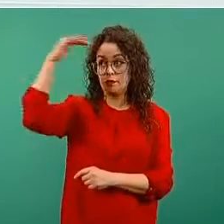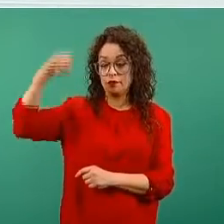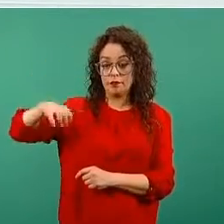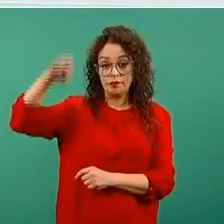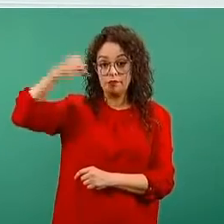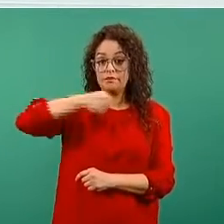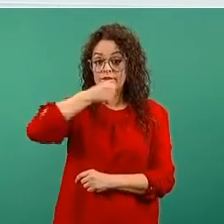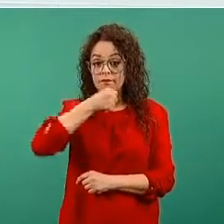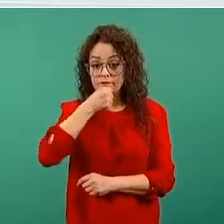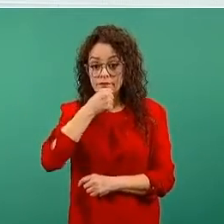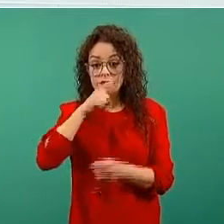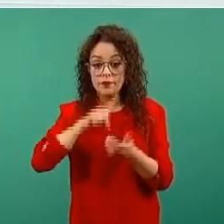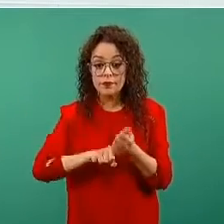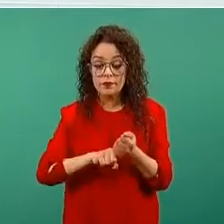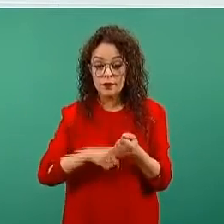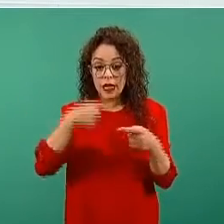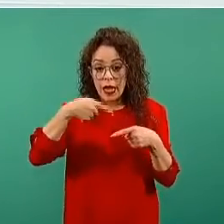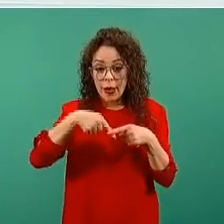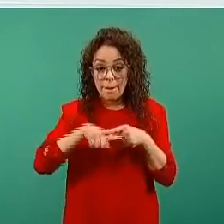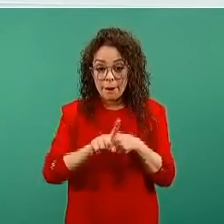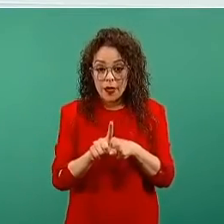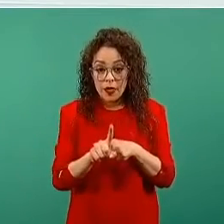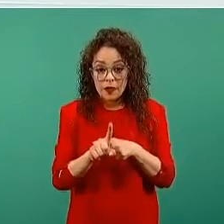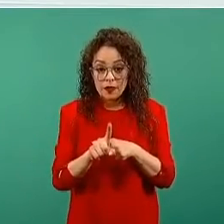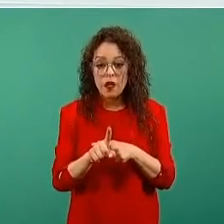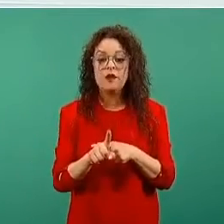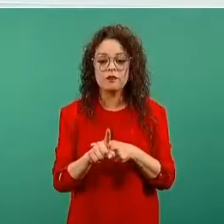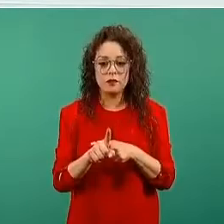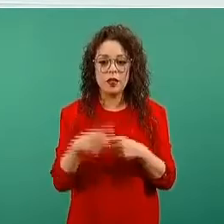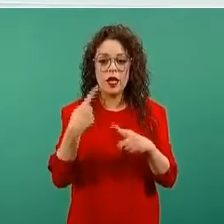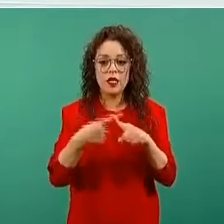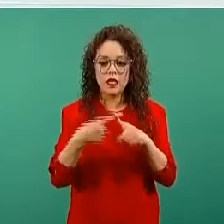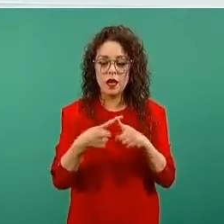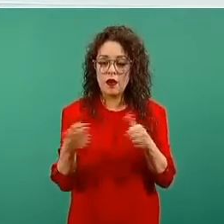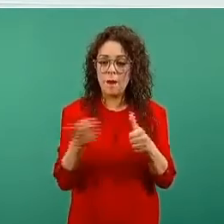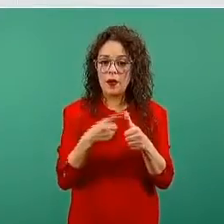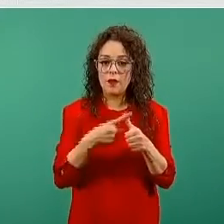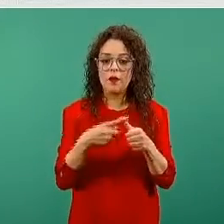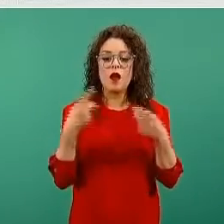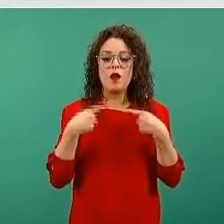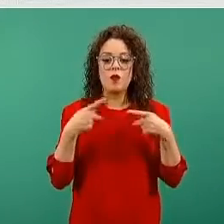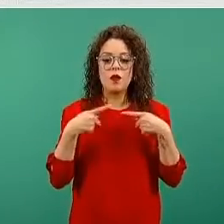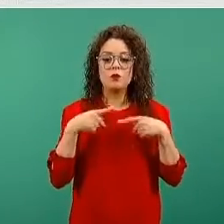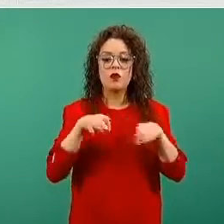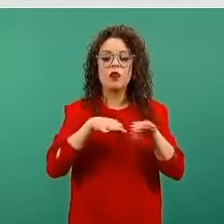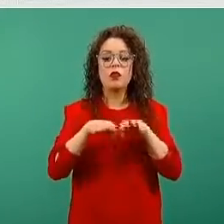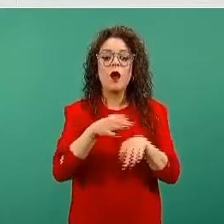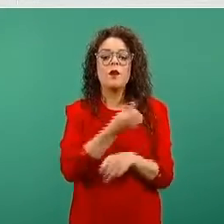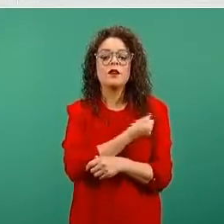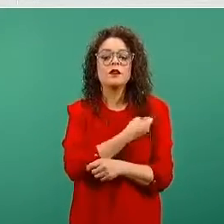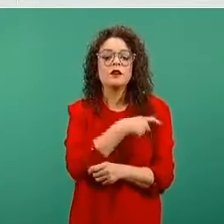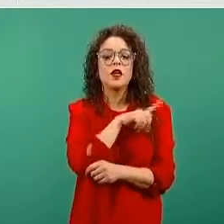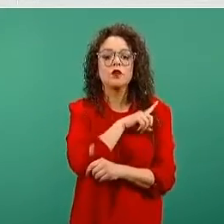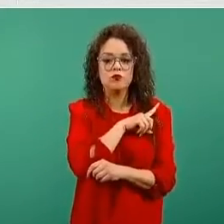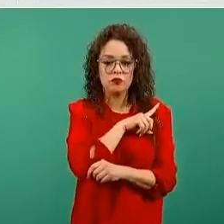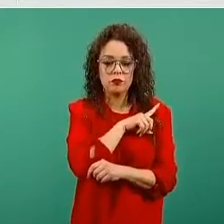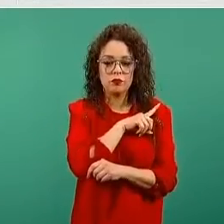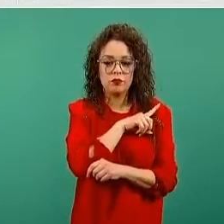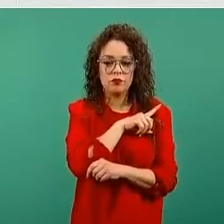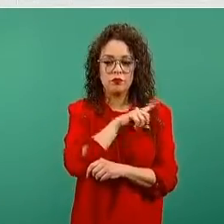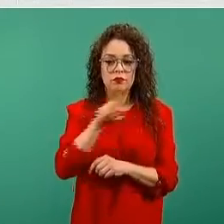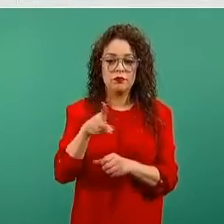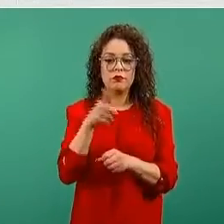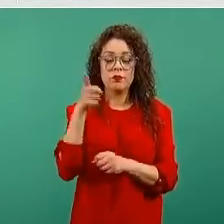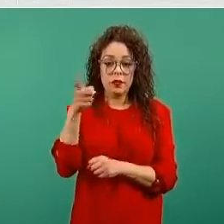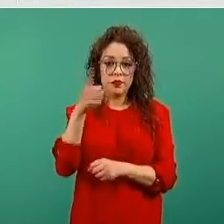de arranque estuvieron las personas trabajadoras de la salud, que se ven aquí representadas, sus primeros esquemas, su